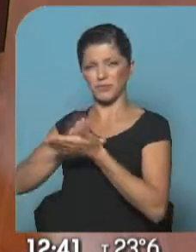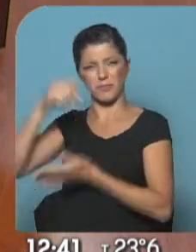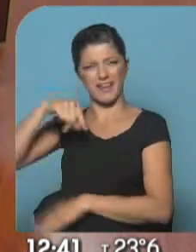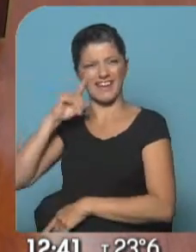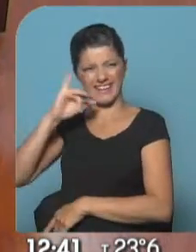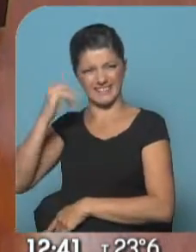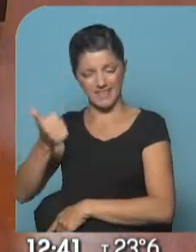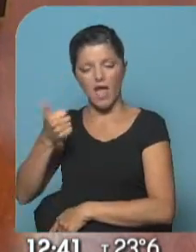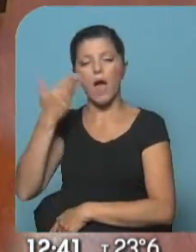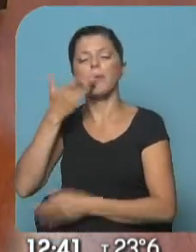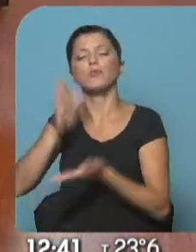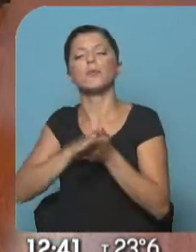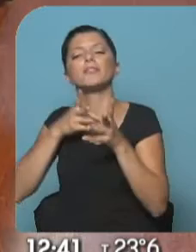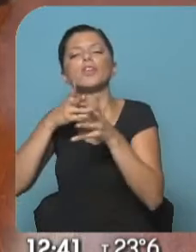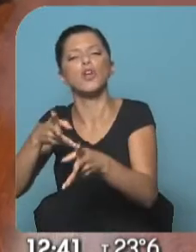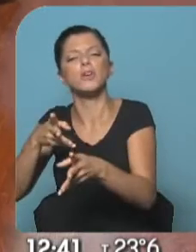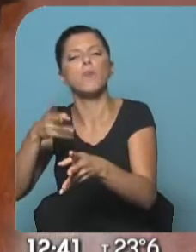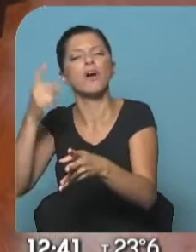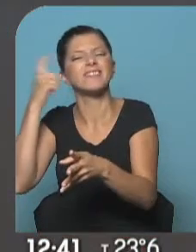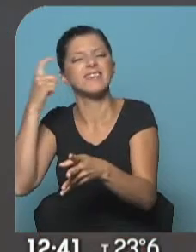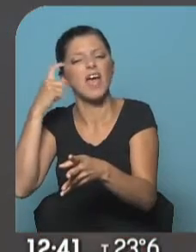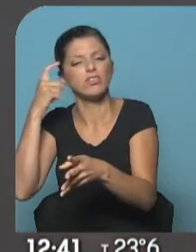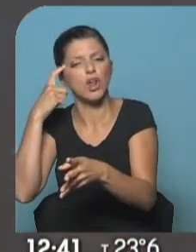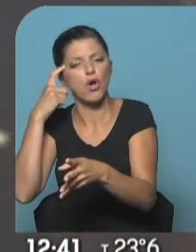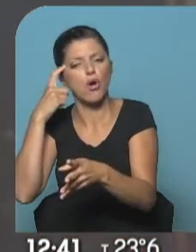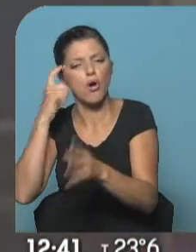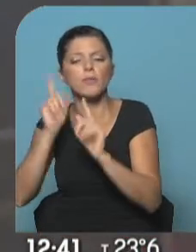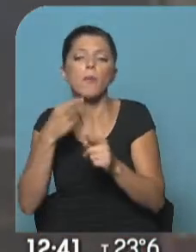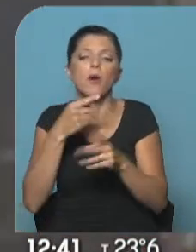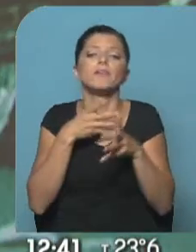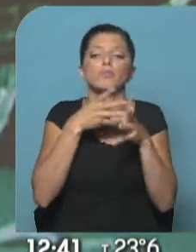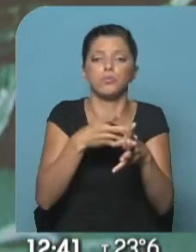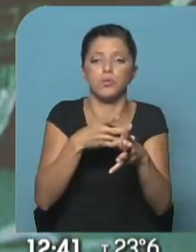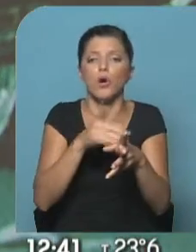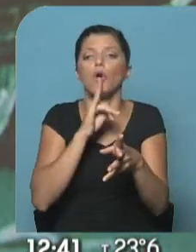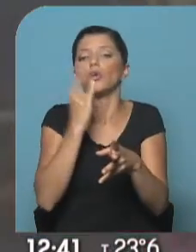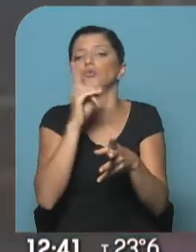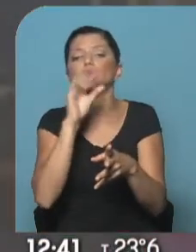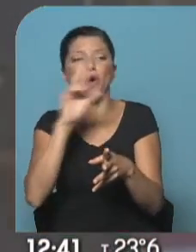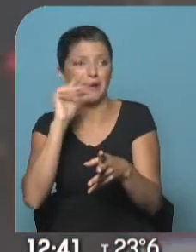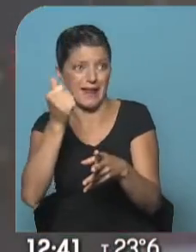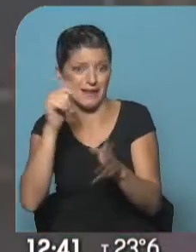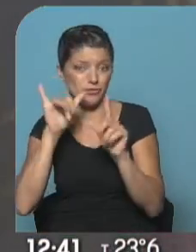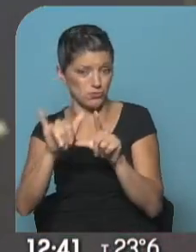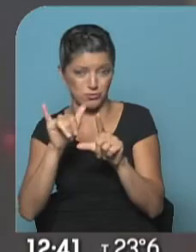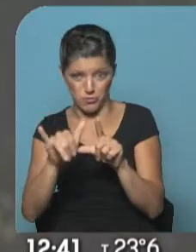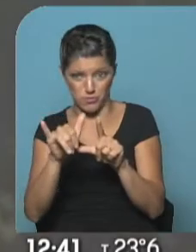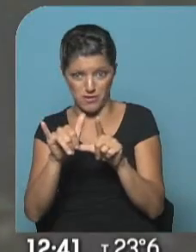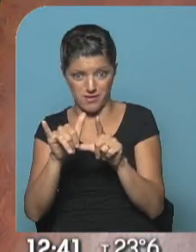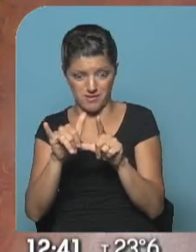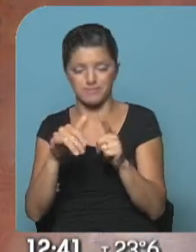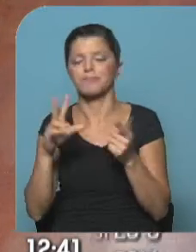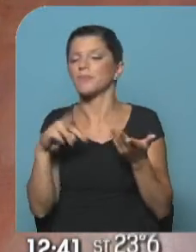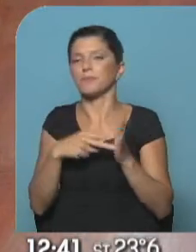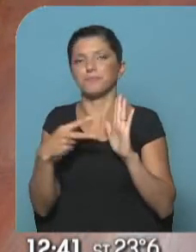algo así como el terrorismo psiquiátrico, también uno podría hablar el terrorismo tutorial, ¿no? Terrorismo YouTube, que son estas personas,